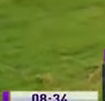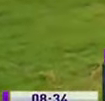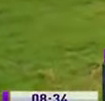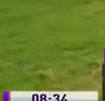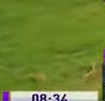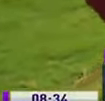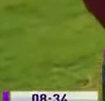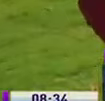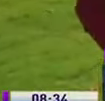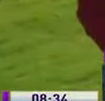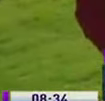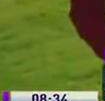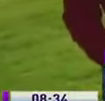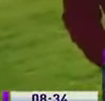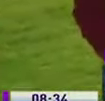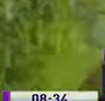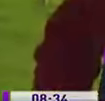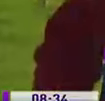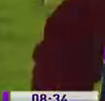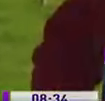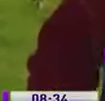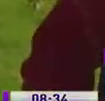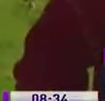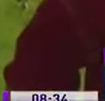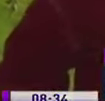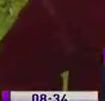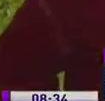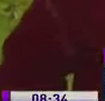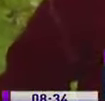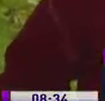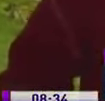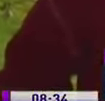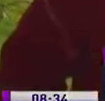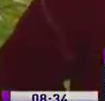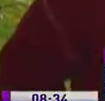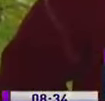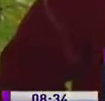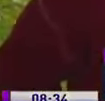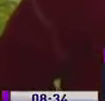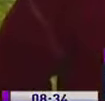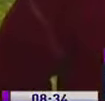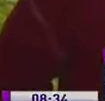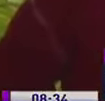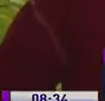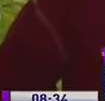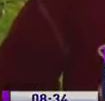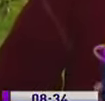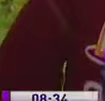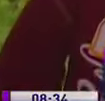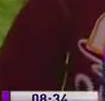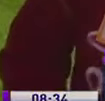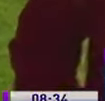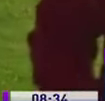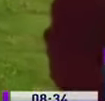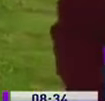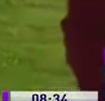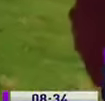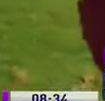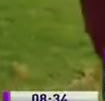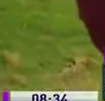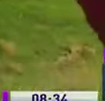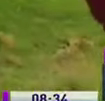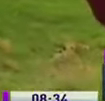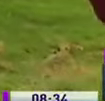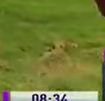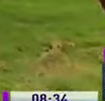Claro. Mi vida, ya le saqué de mañana y se me hizo popó. Hay gente aquí que le saca pelos de esos vulves. Sin protección es, y hay